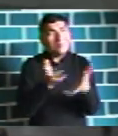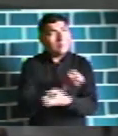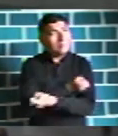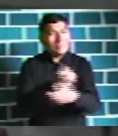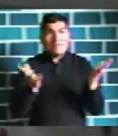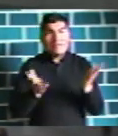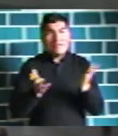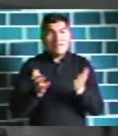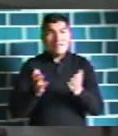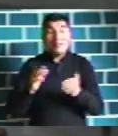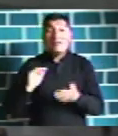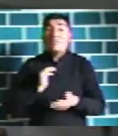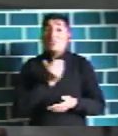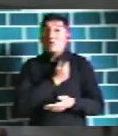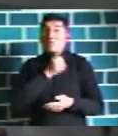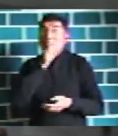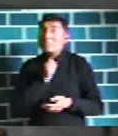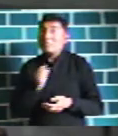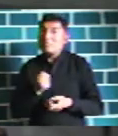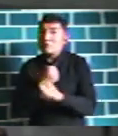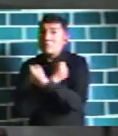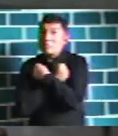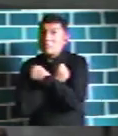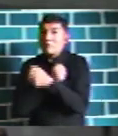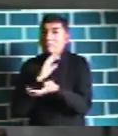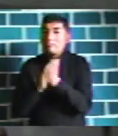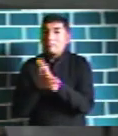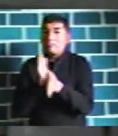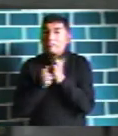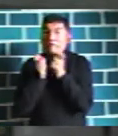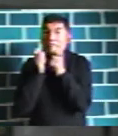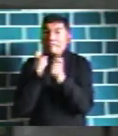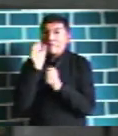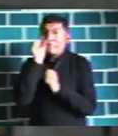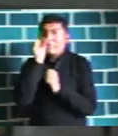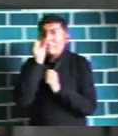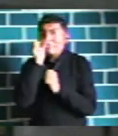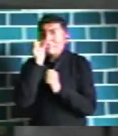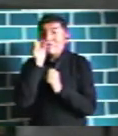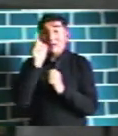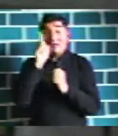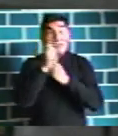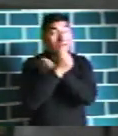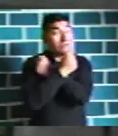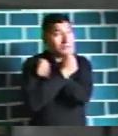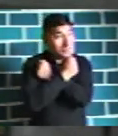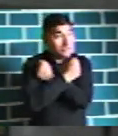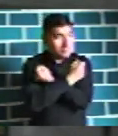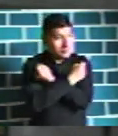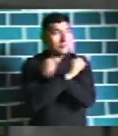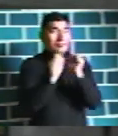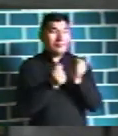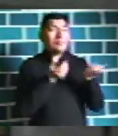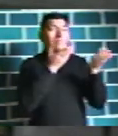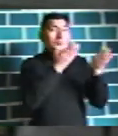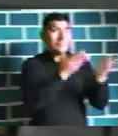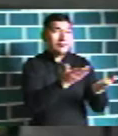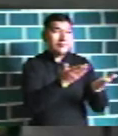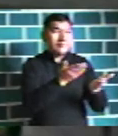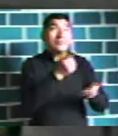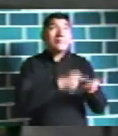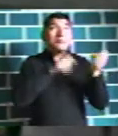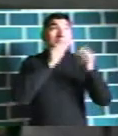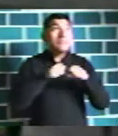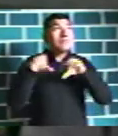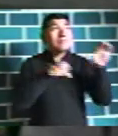pasemos de nuestro tanta amorcito gratificante a un amor que es alba que puedo